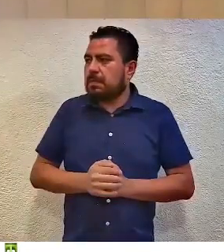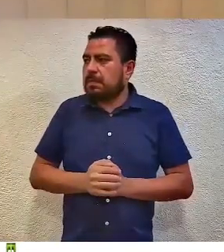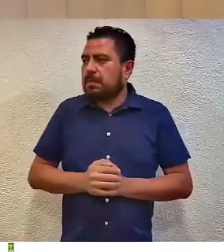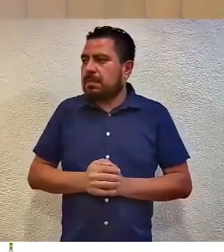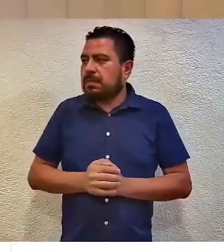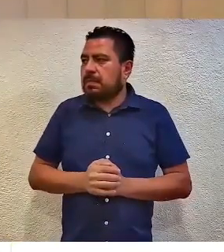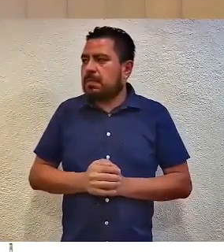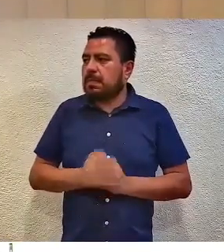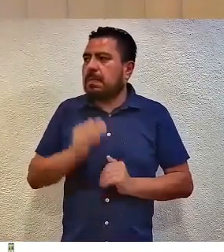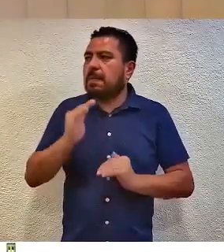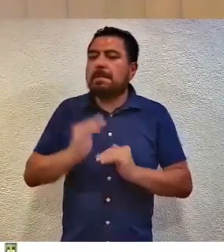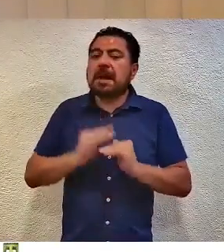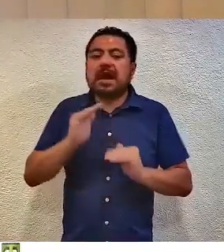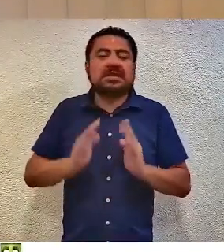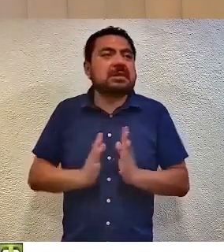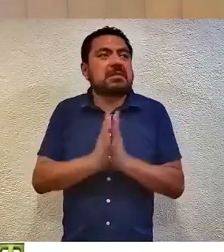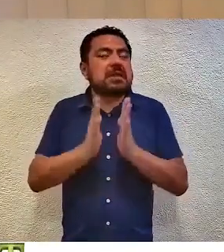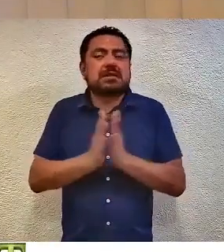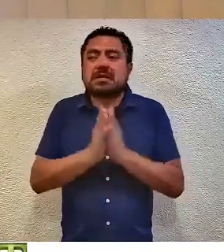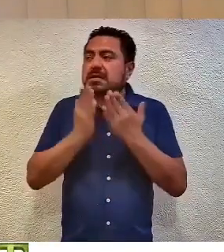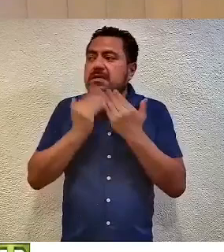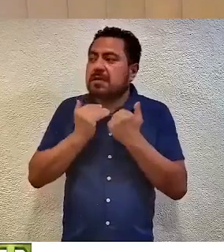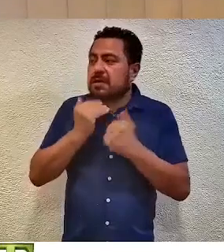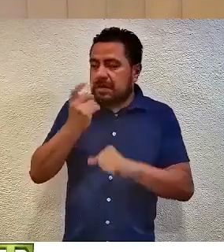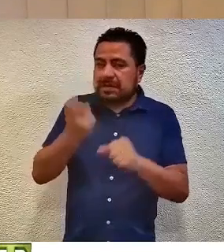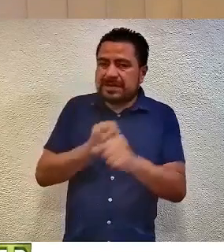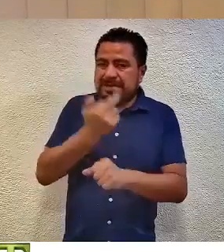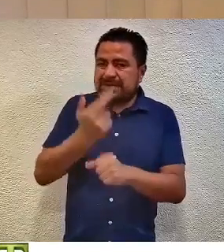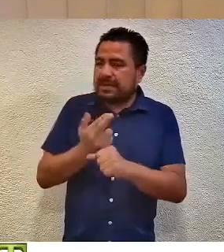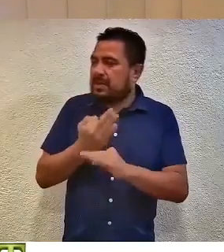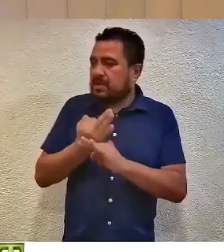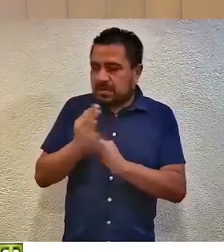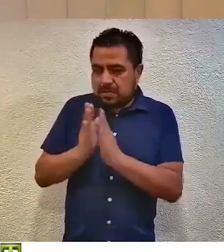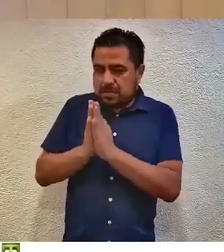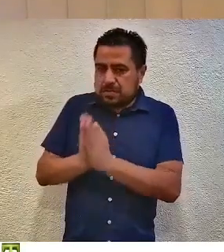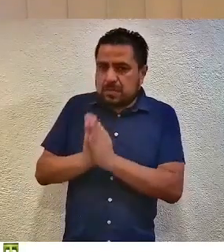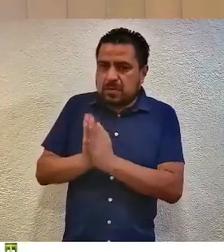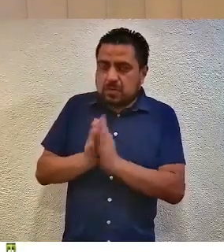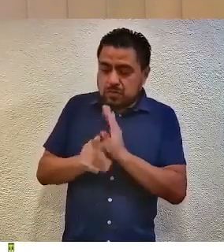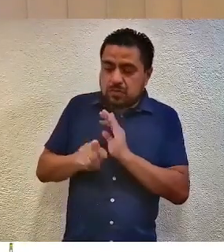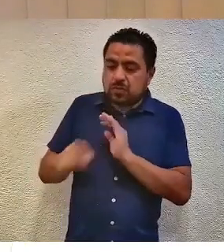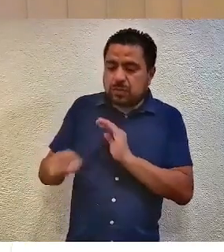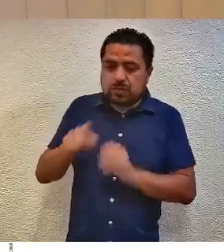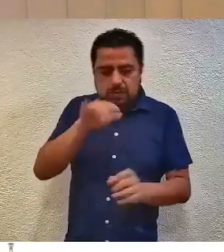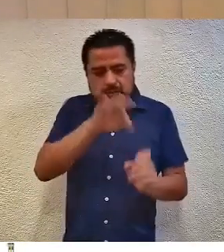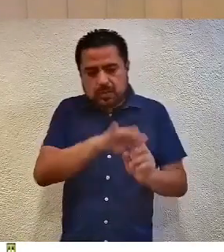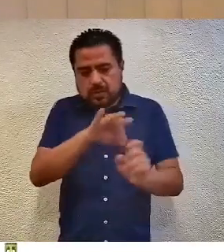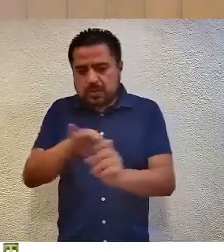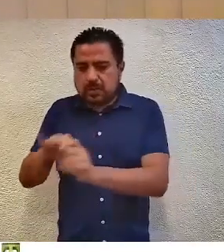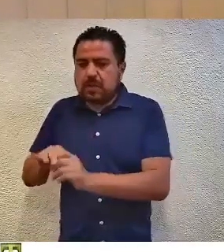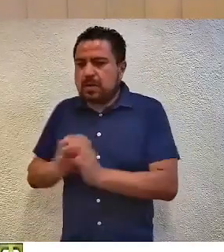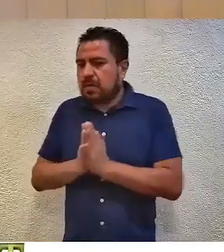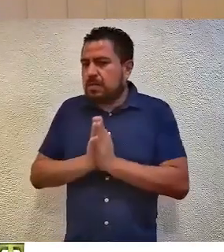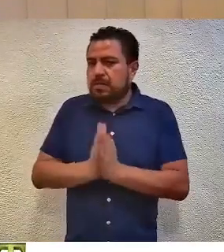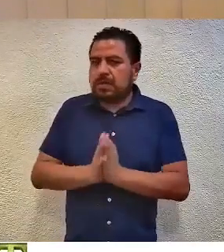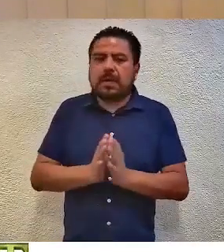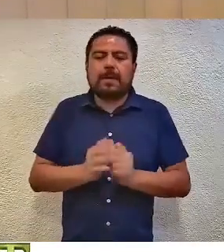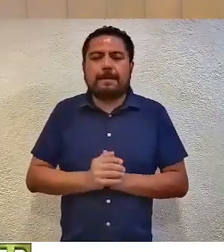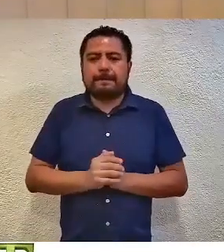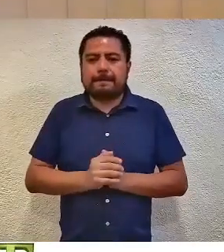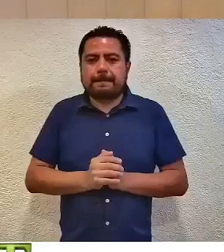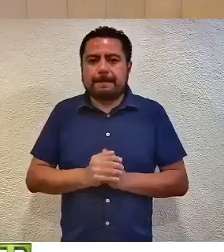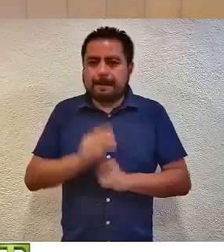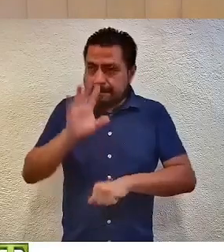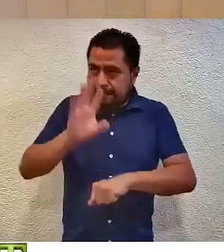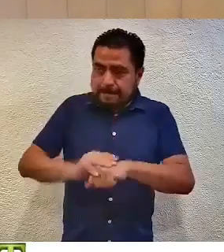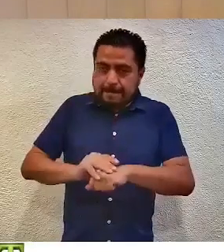No habiendo más participaciones, señor secretario, solicito a usted tome la votación correspondiente. Con su